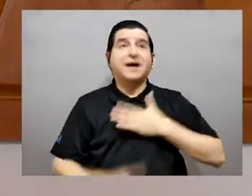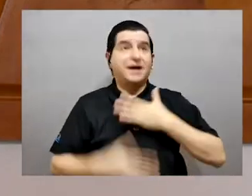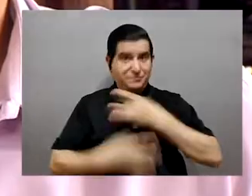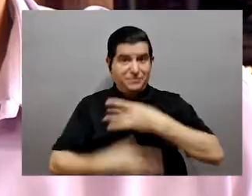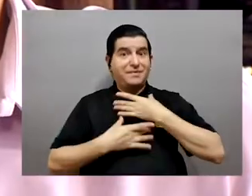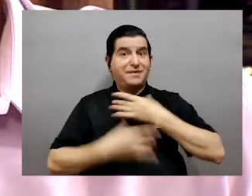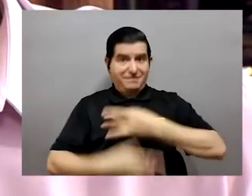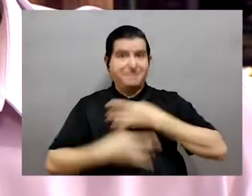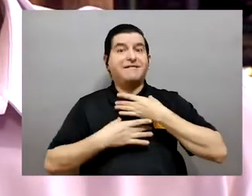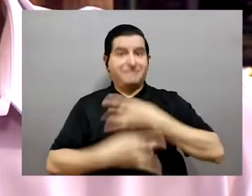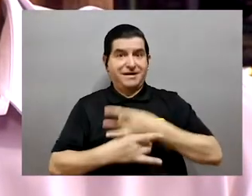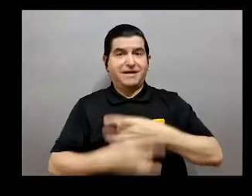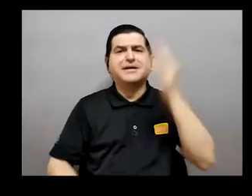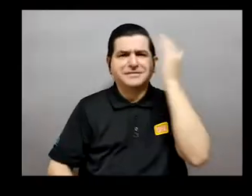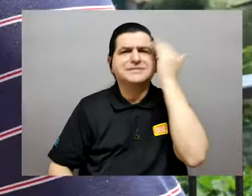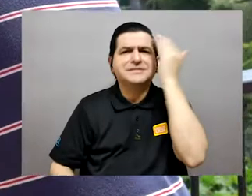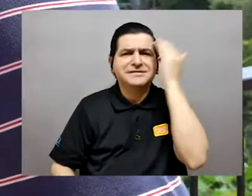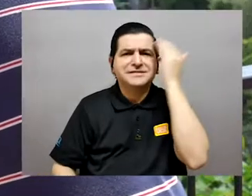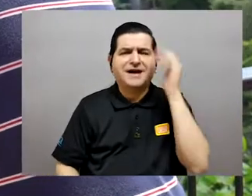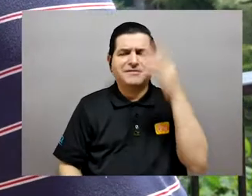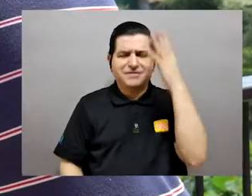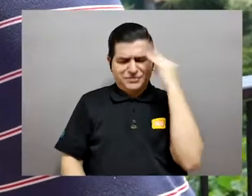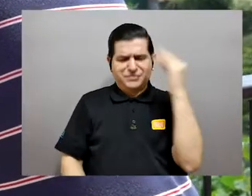muy niño en un hacedor de yugos.